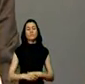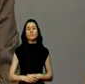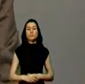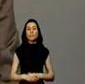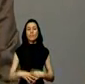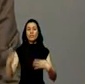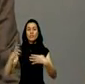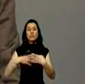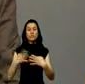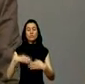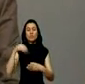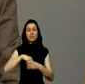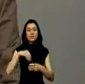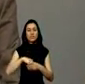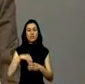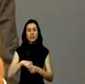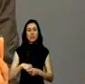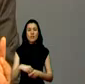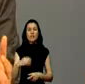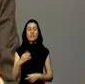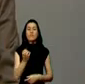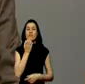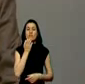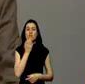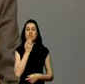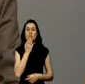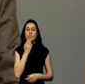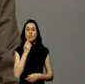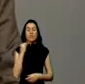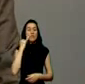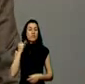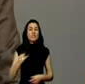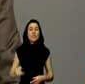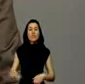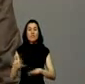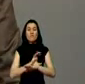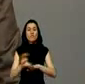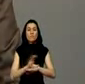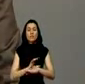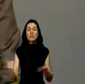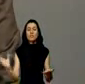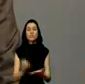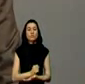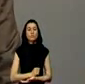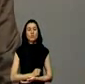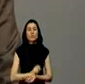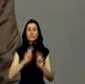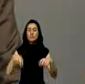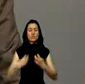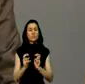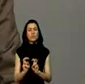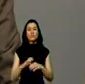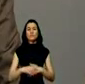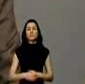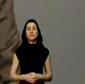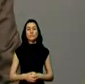estructura interna de ese edificio. Me refiero a cableados, sistemas electrónicos, informáticos, no va a tener nada que ver con lo que hay actualmente dentro. Por